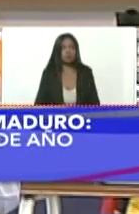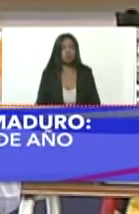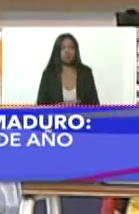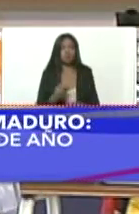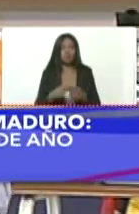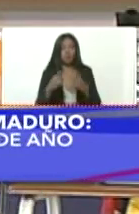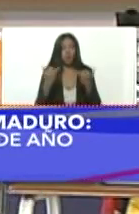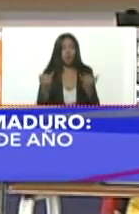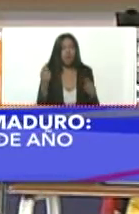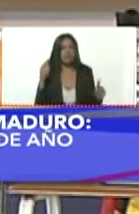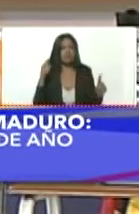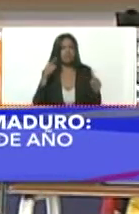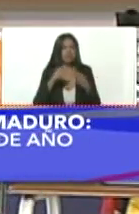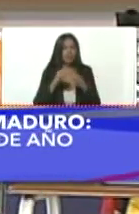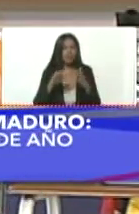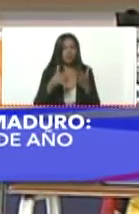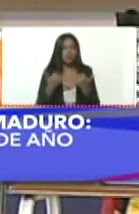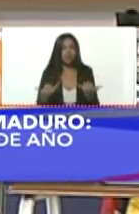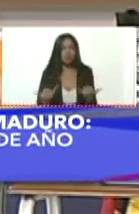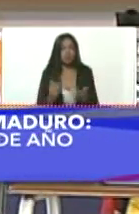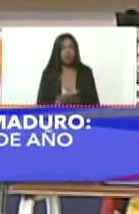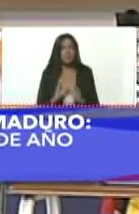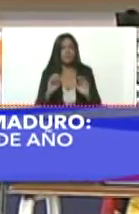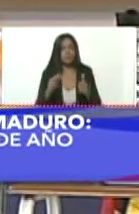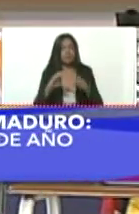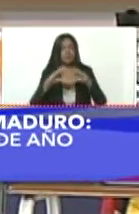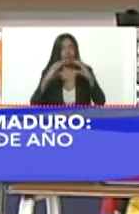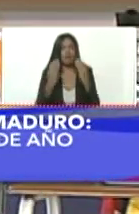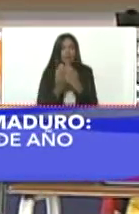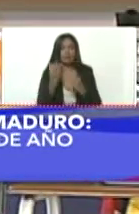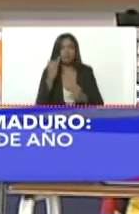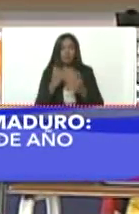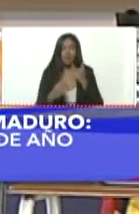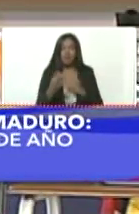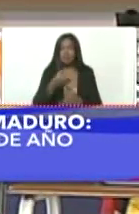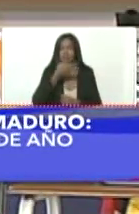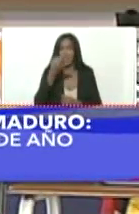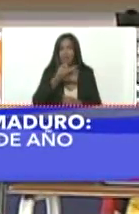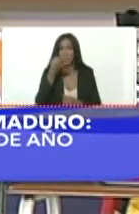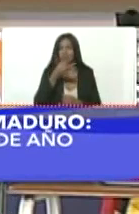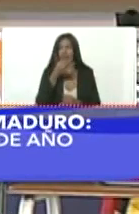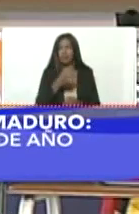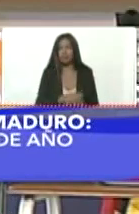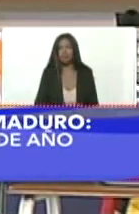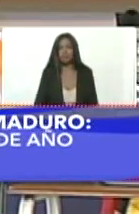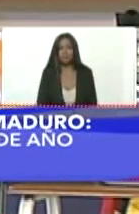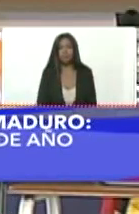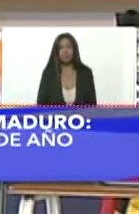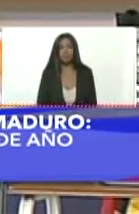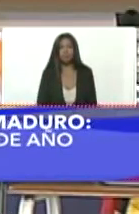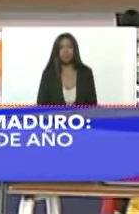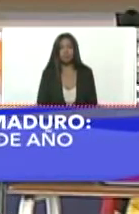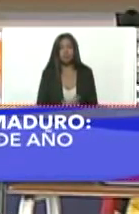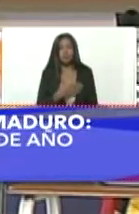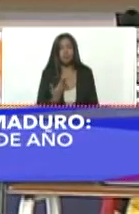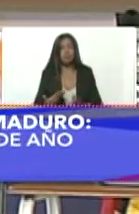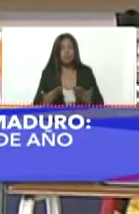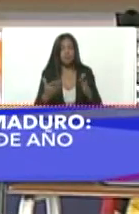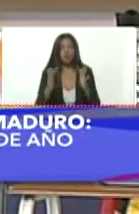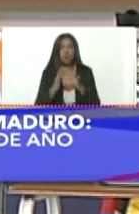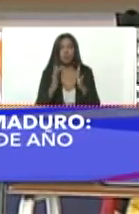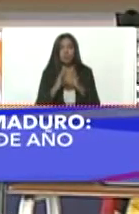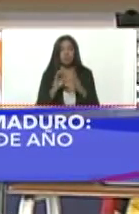quiero directamente, en este inicio de clase, ya a final de la tarde, ¿no? Quiero darle un pase a